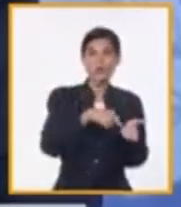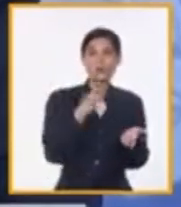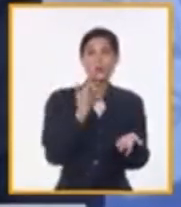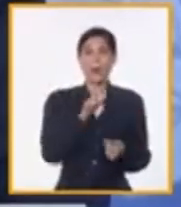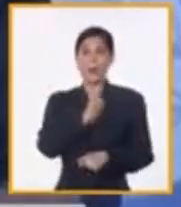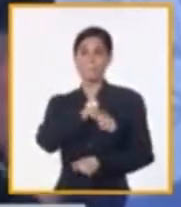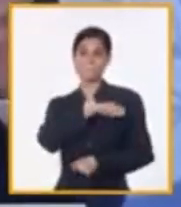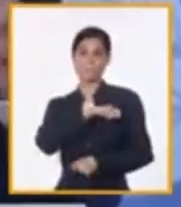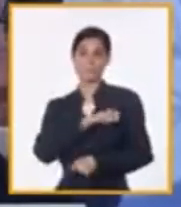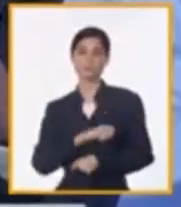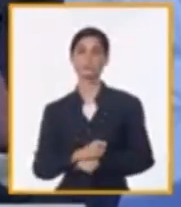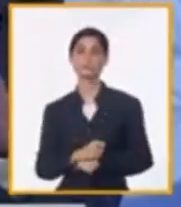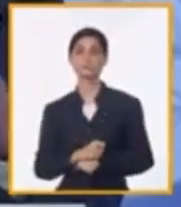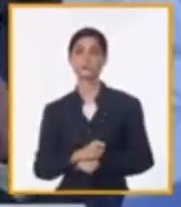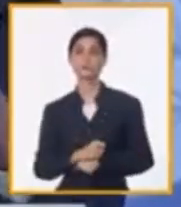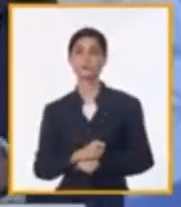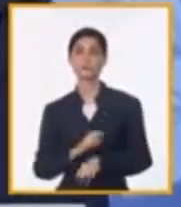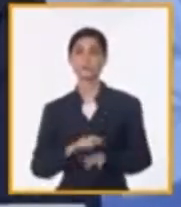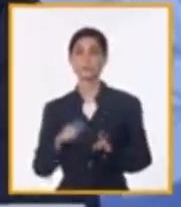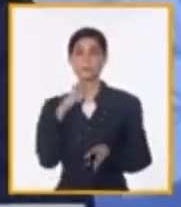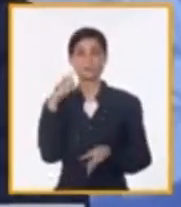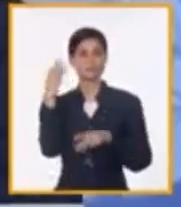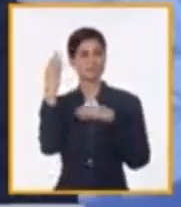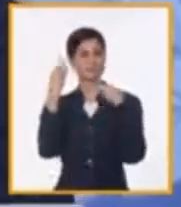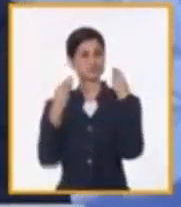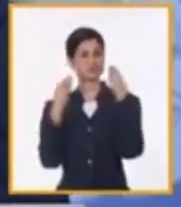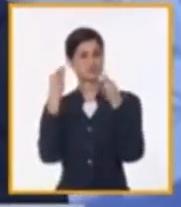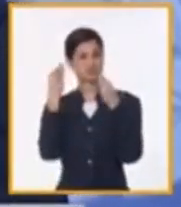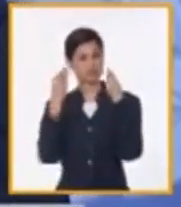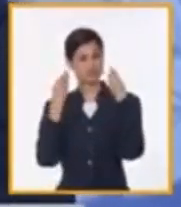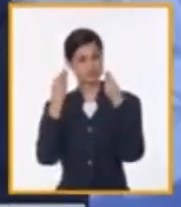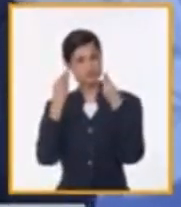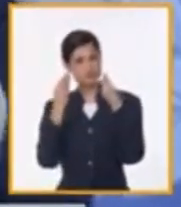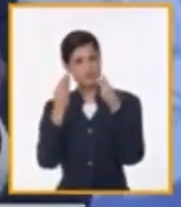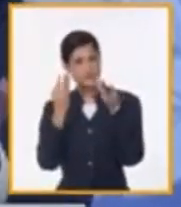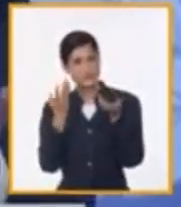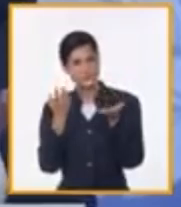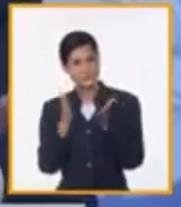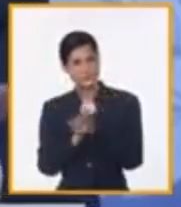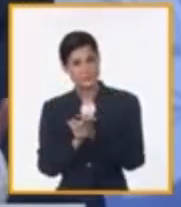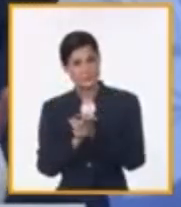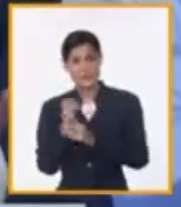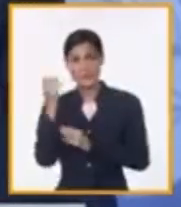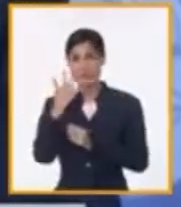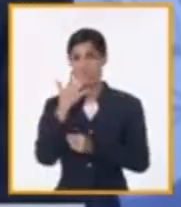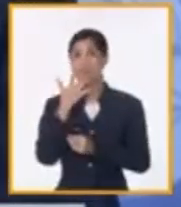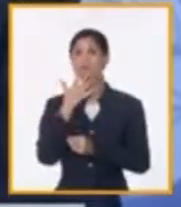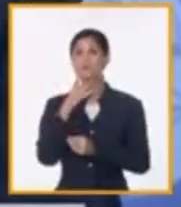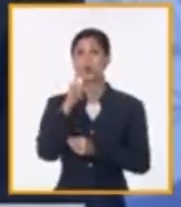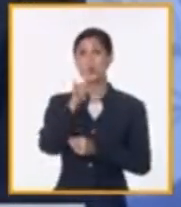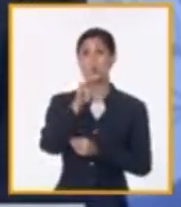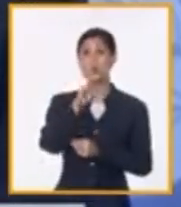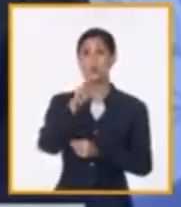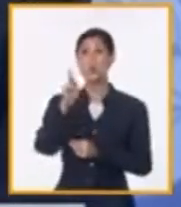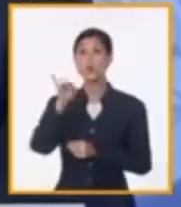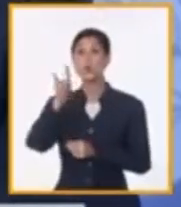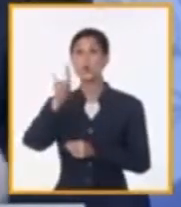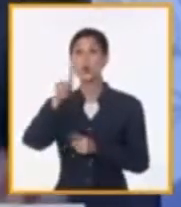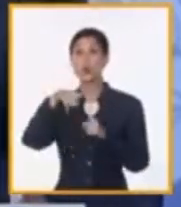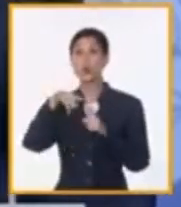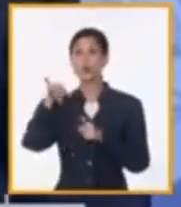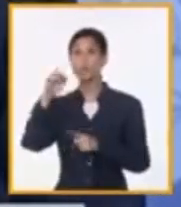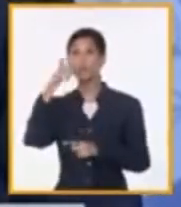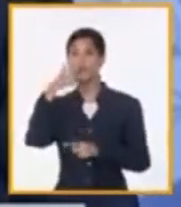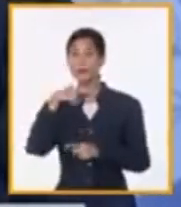que la razón por la cual el señor González Urrutia nos envía esa carta y